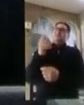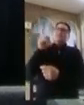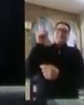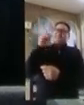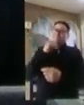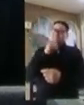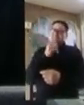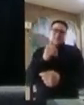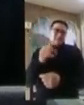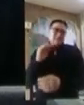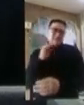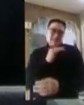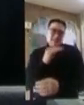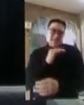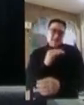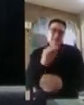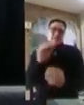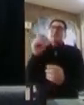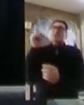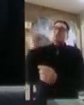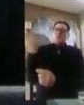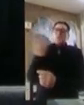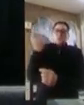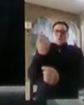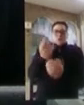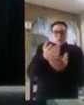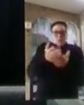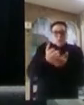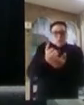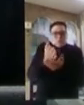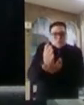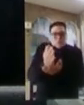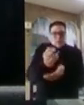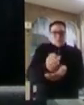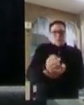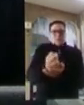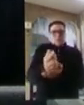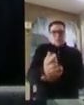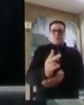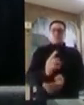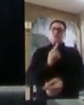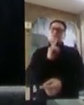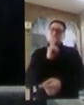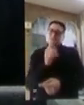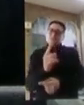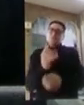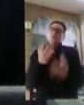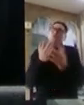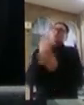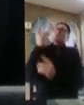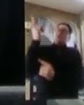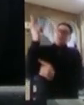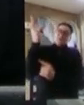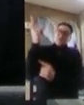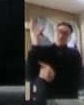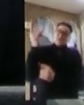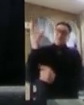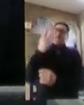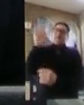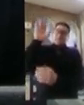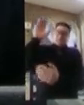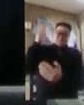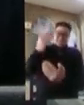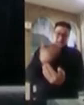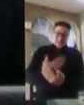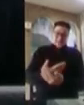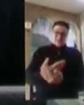en Él hay verdad. Pero también en Cristo se nos dio la vida. Por eso Juan dice que Él es